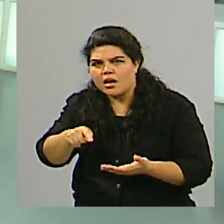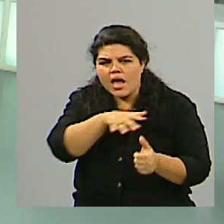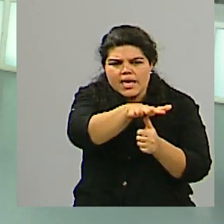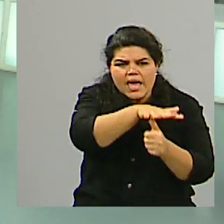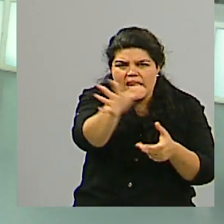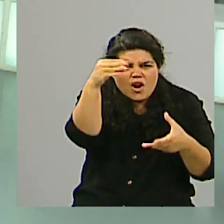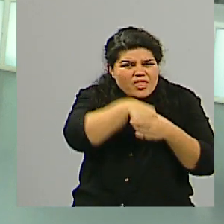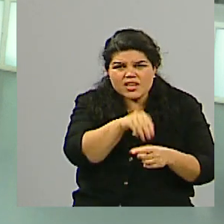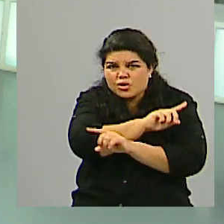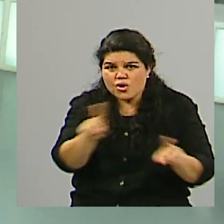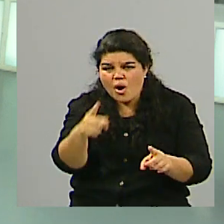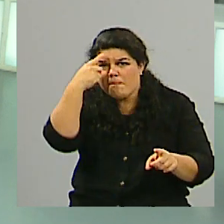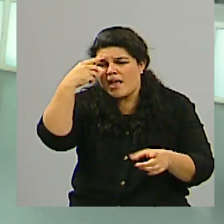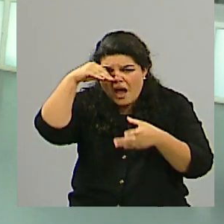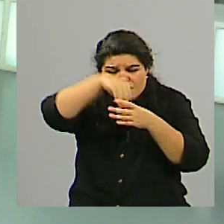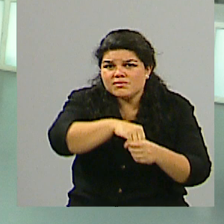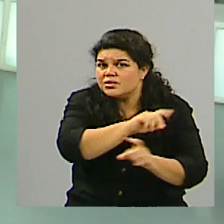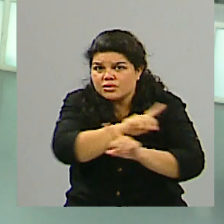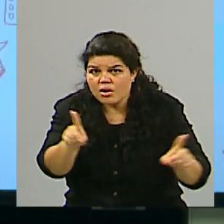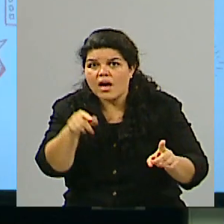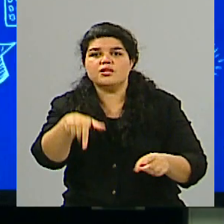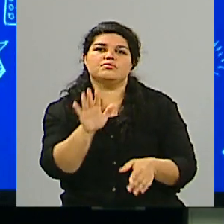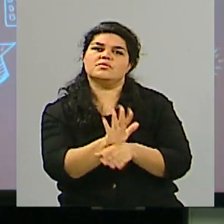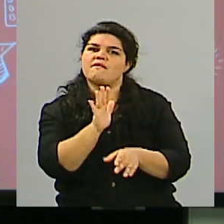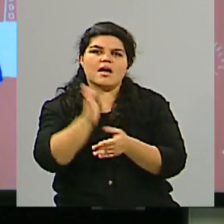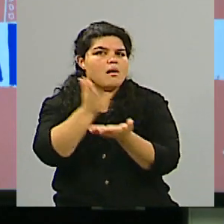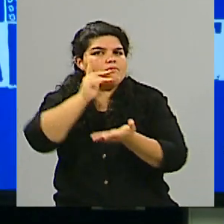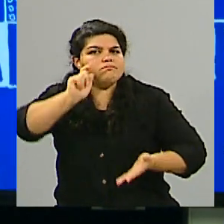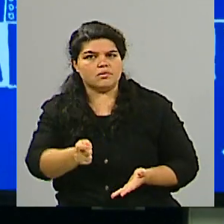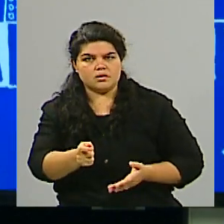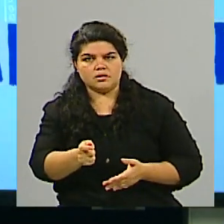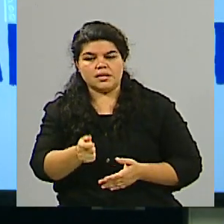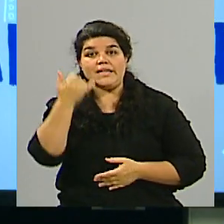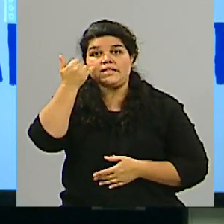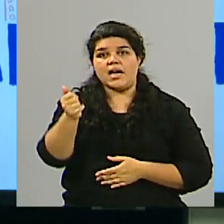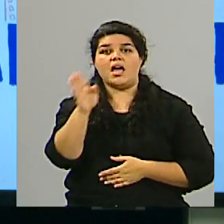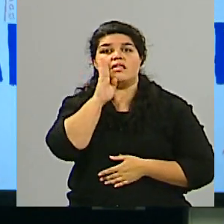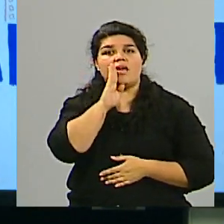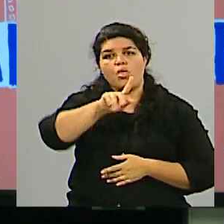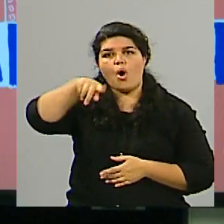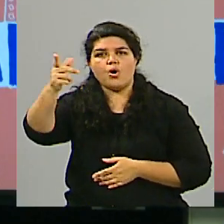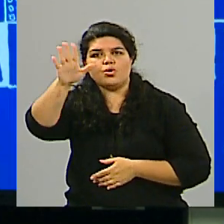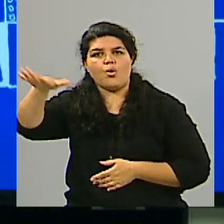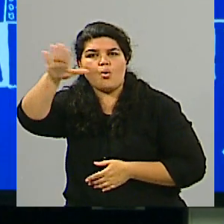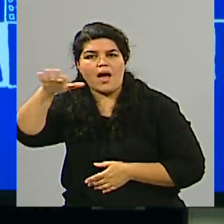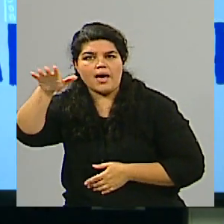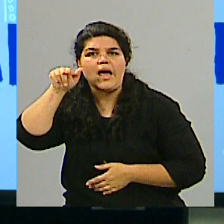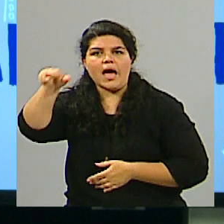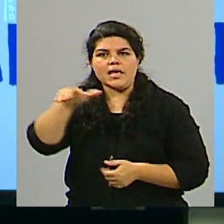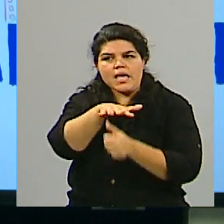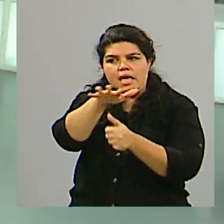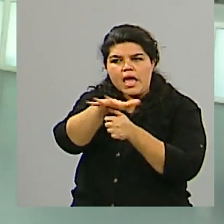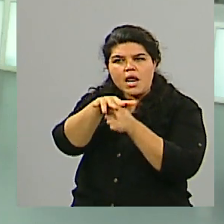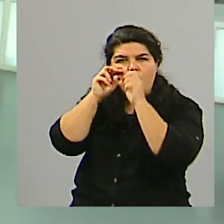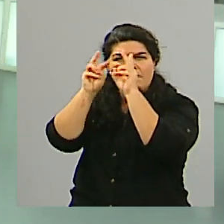causal de responsabilidad internacional. Hay estados americanos condenados por casos en donde no se ha investigado con perspectiva de